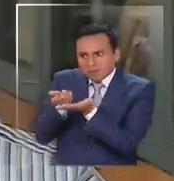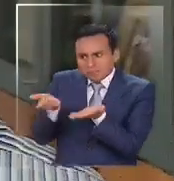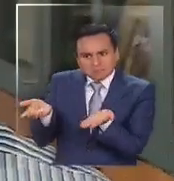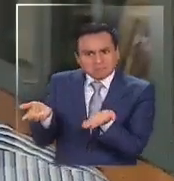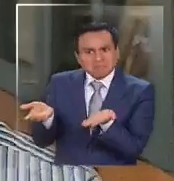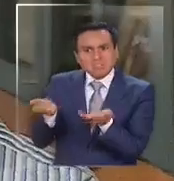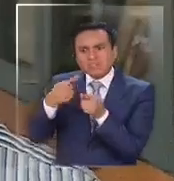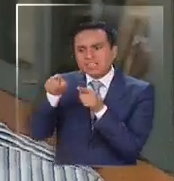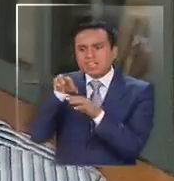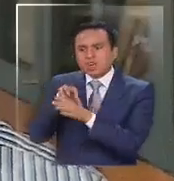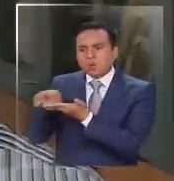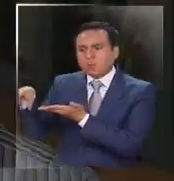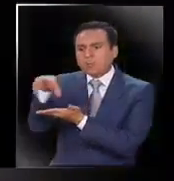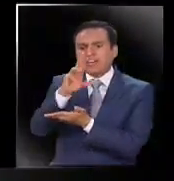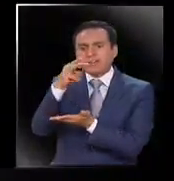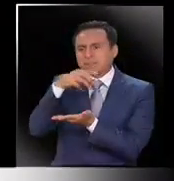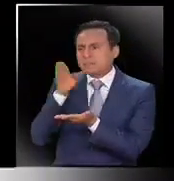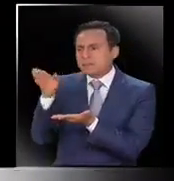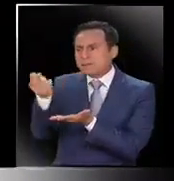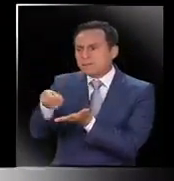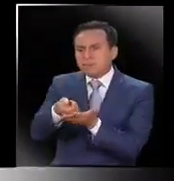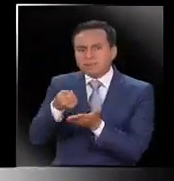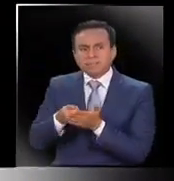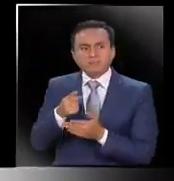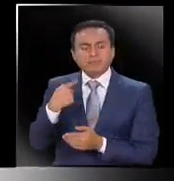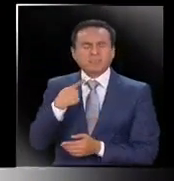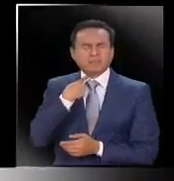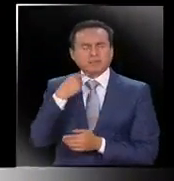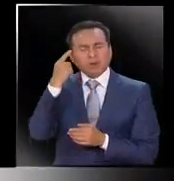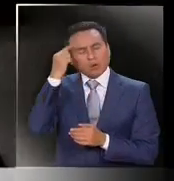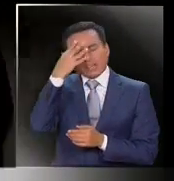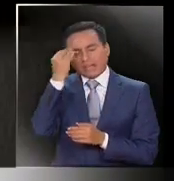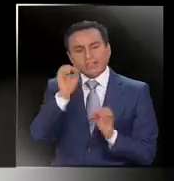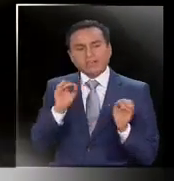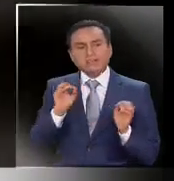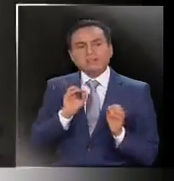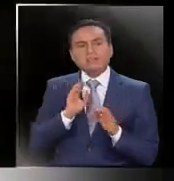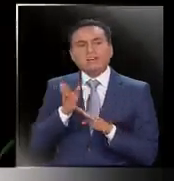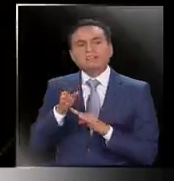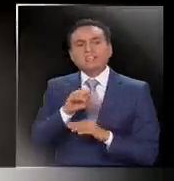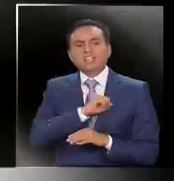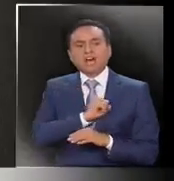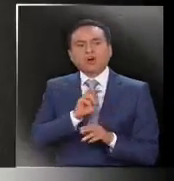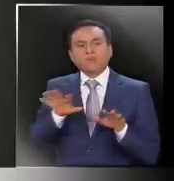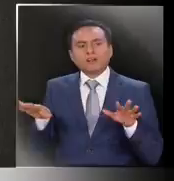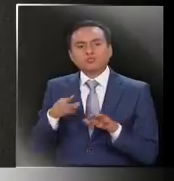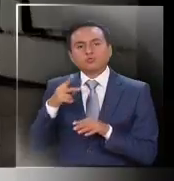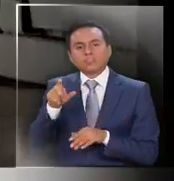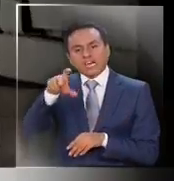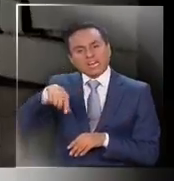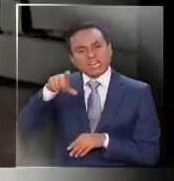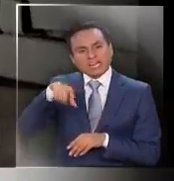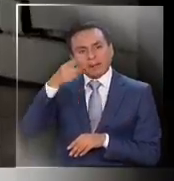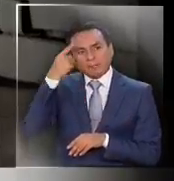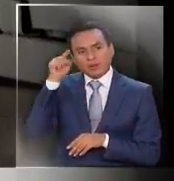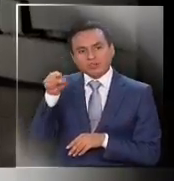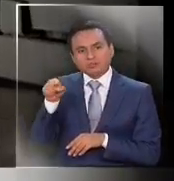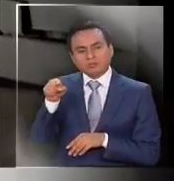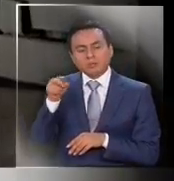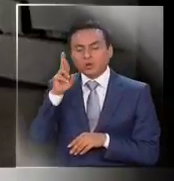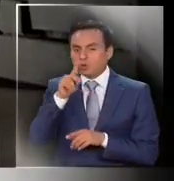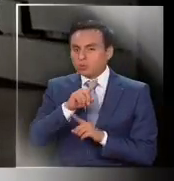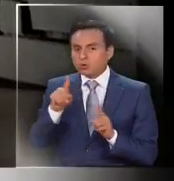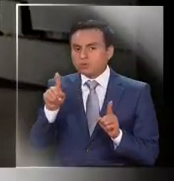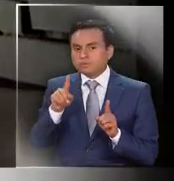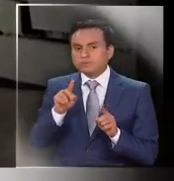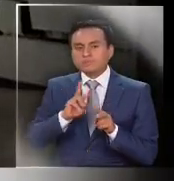en diferentes comunas de la región metropolitana. La víctima no se acuerda de nada. La pasearon por Santiago para ocupar su tarjeta. Pero eso no es lo peor.